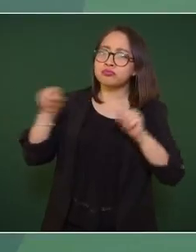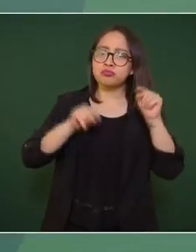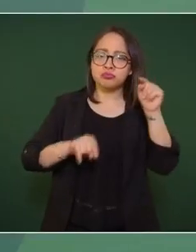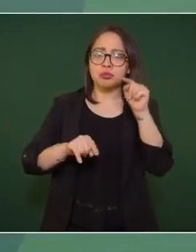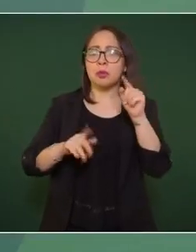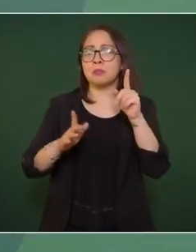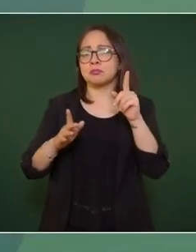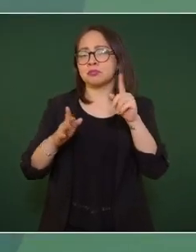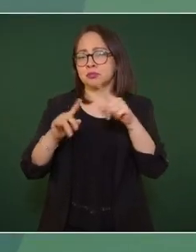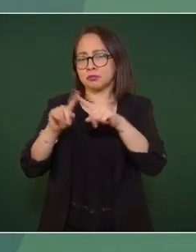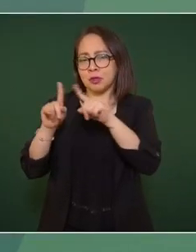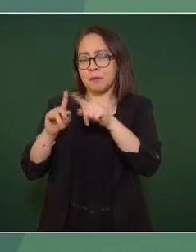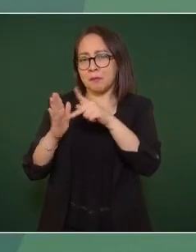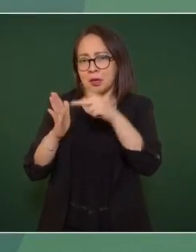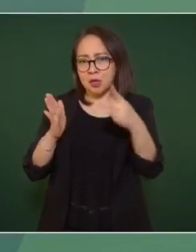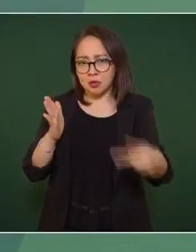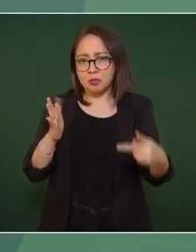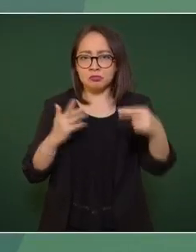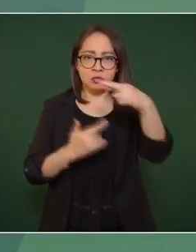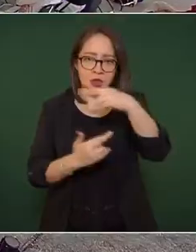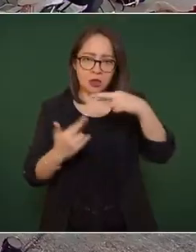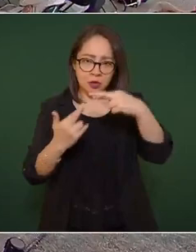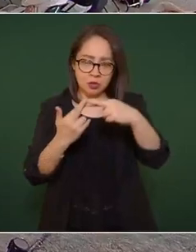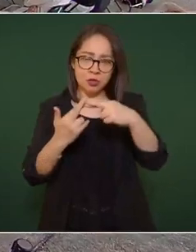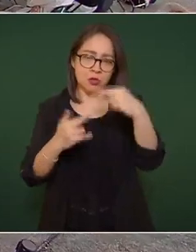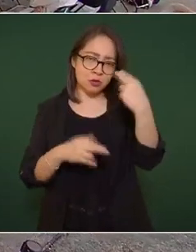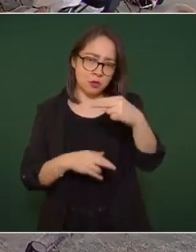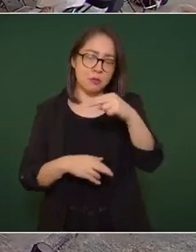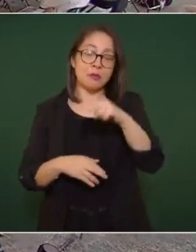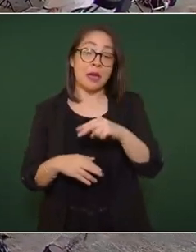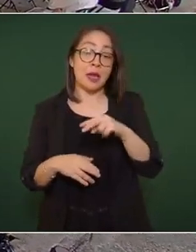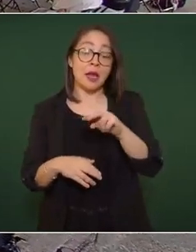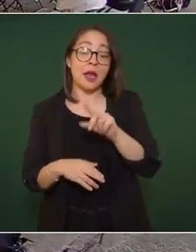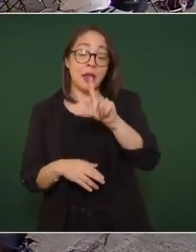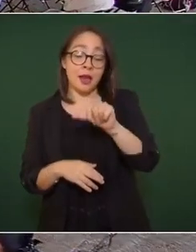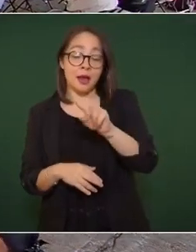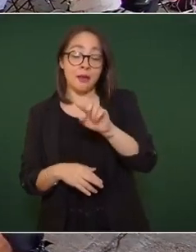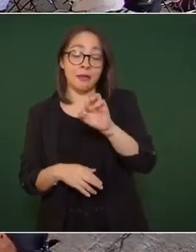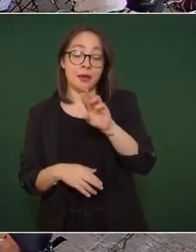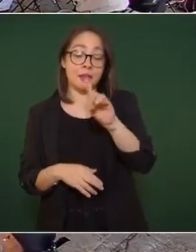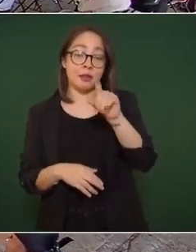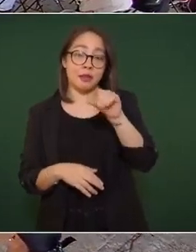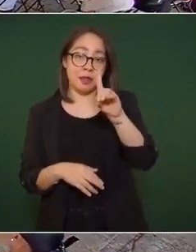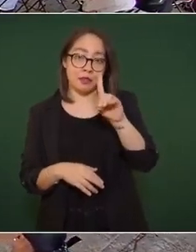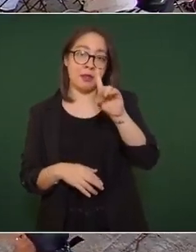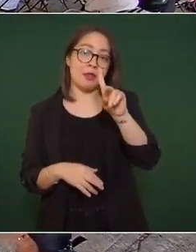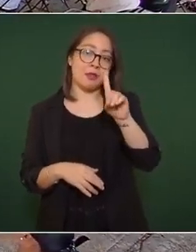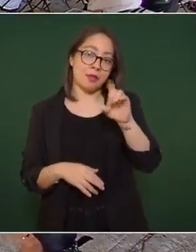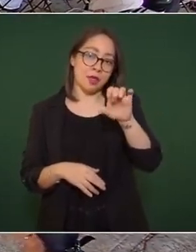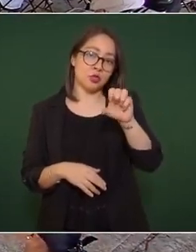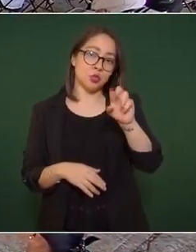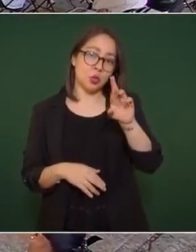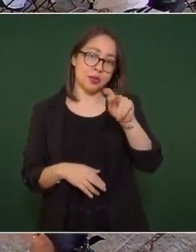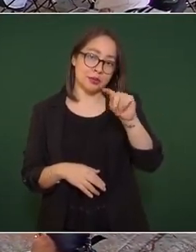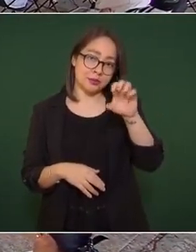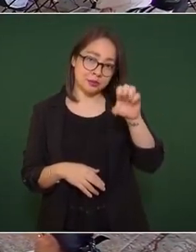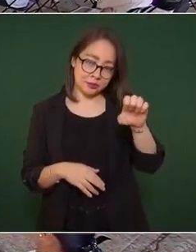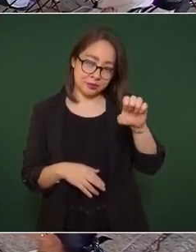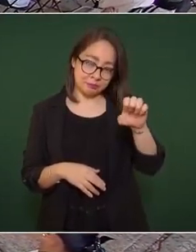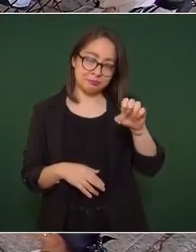regionales, La Verdad del Sureste, Tabasco Hoy, allá en